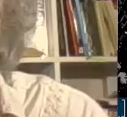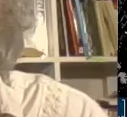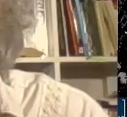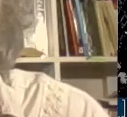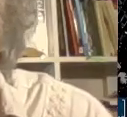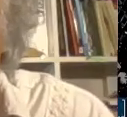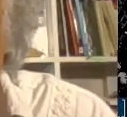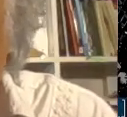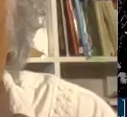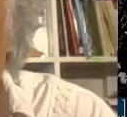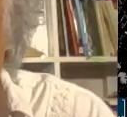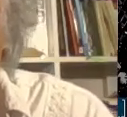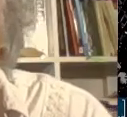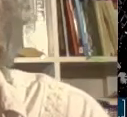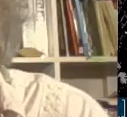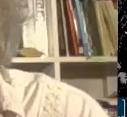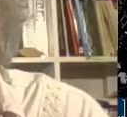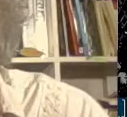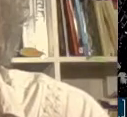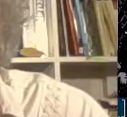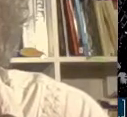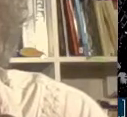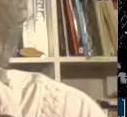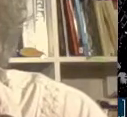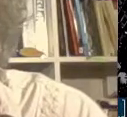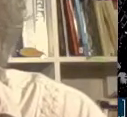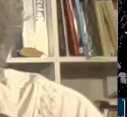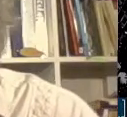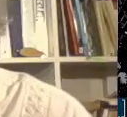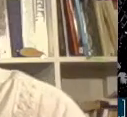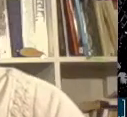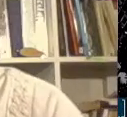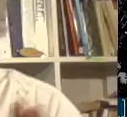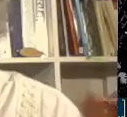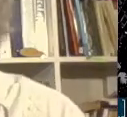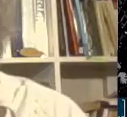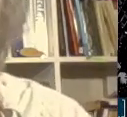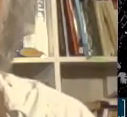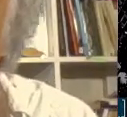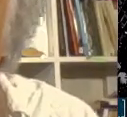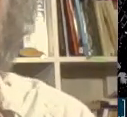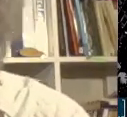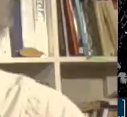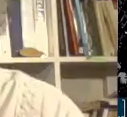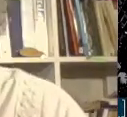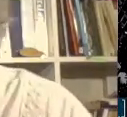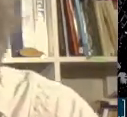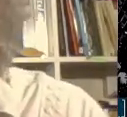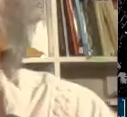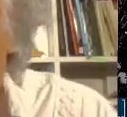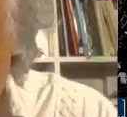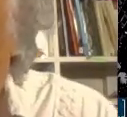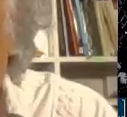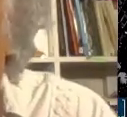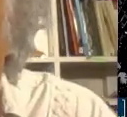final, de cómo está trabajando el coronavirus, sobre todo en esta parte del mundo, en